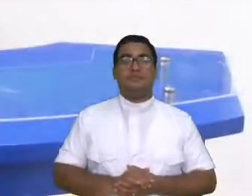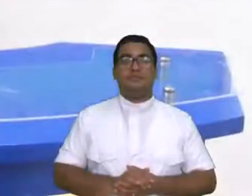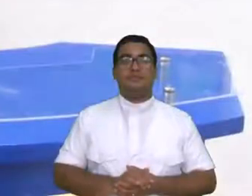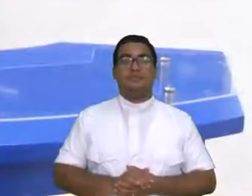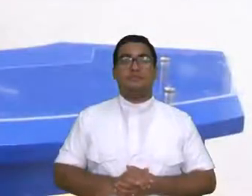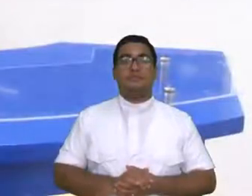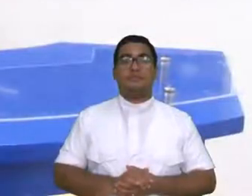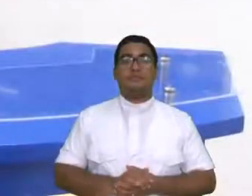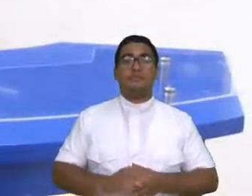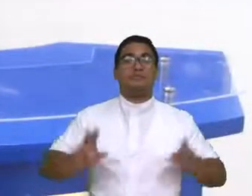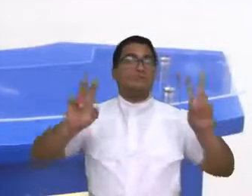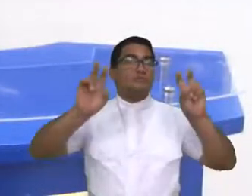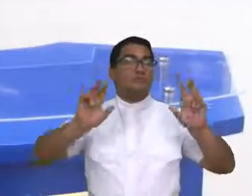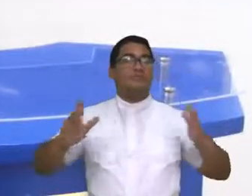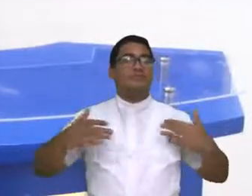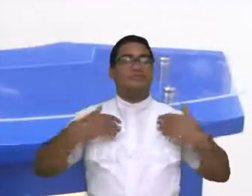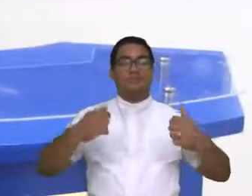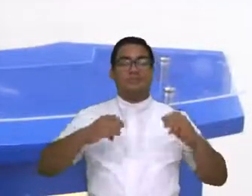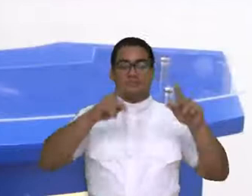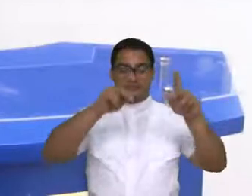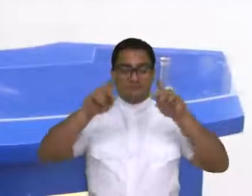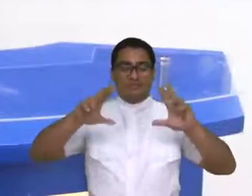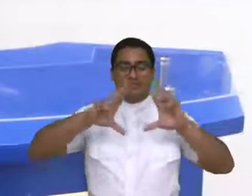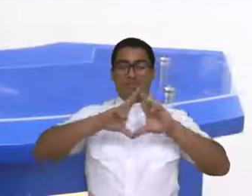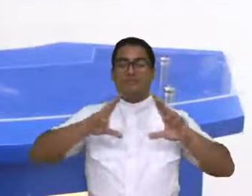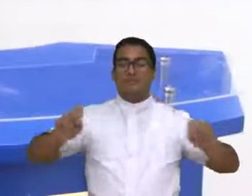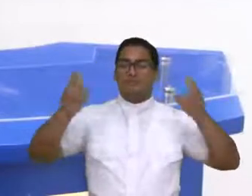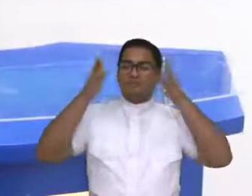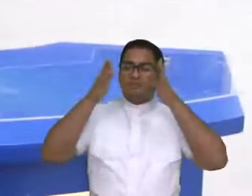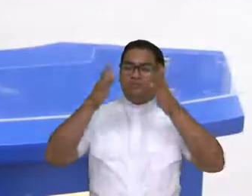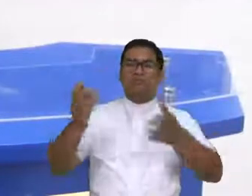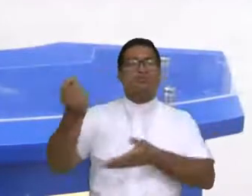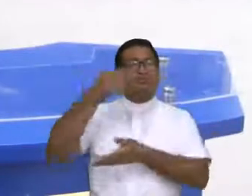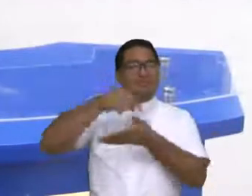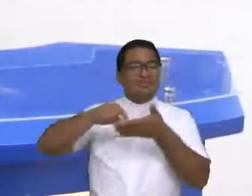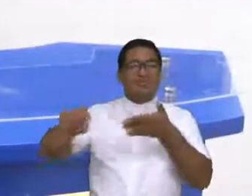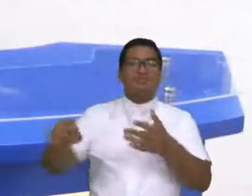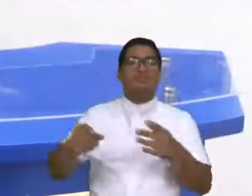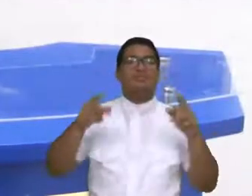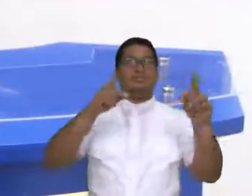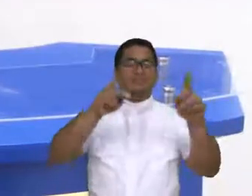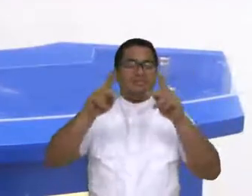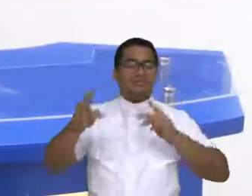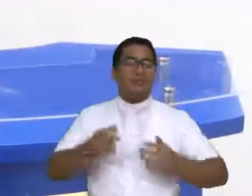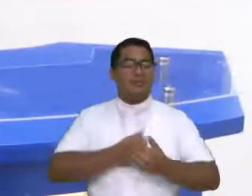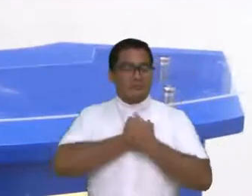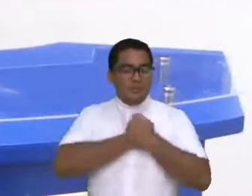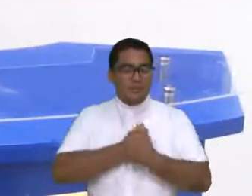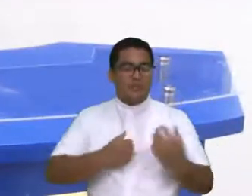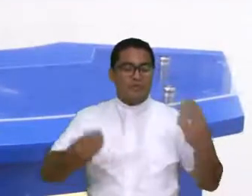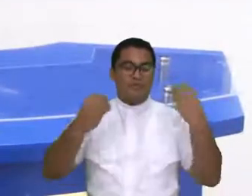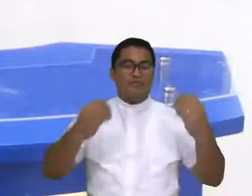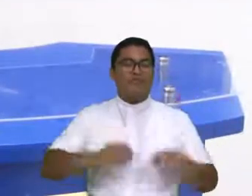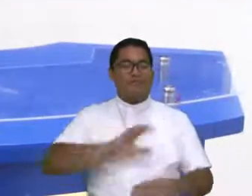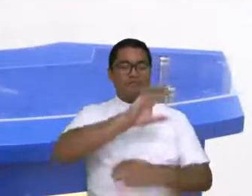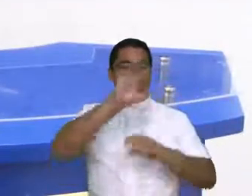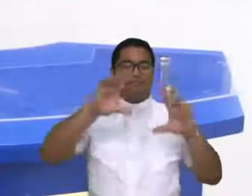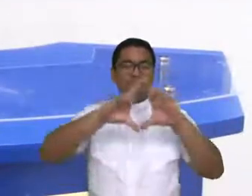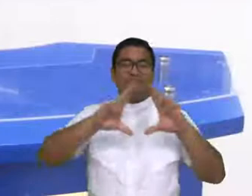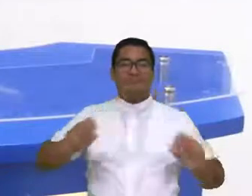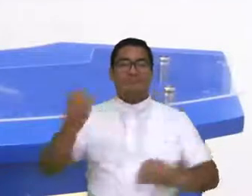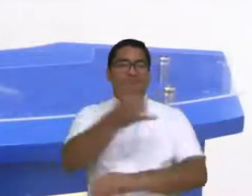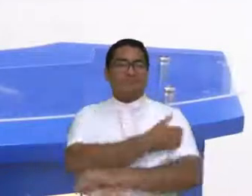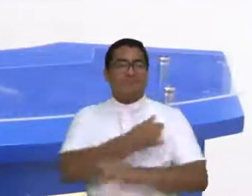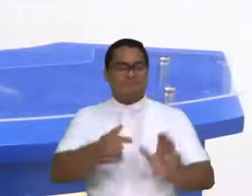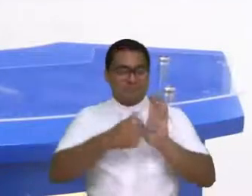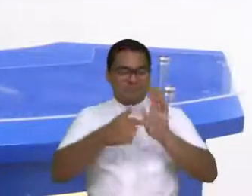La atención en salud de los nicaragüenses es asegurada cada semana por personal con vocación en cada unidad de salud. Los detalles